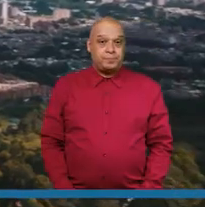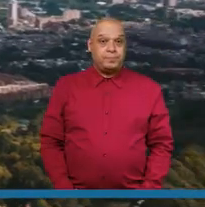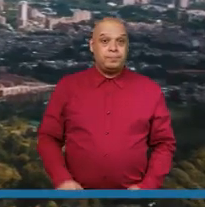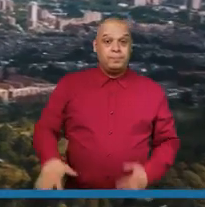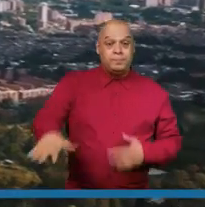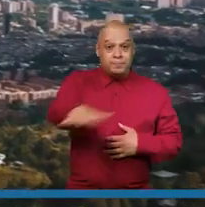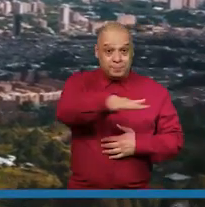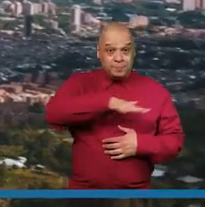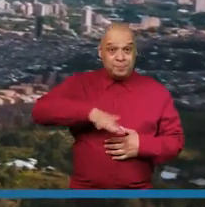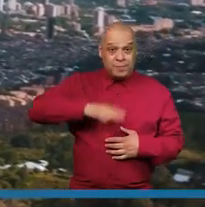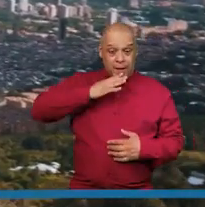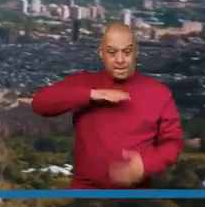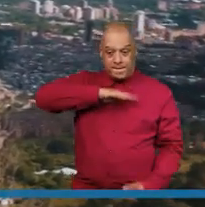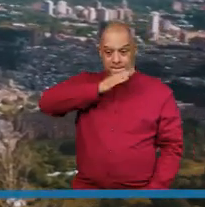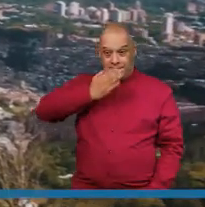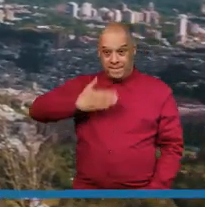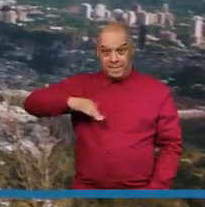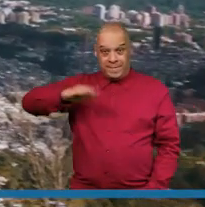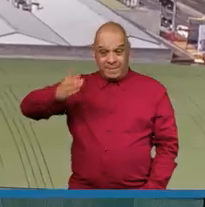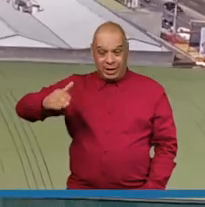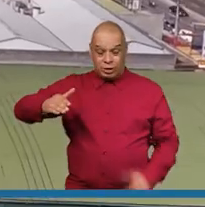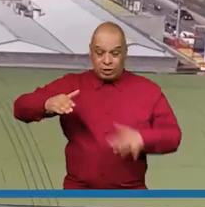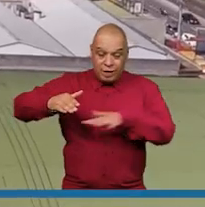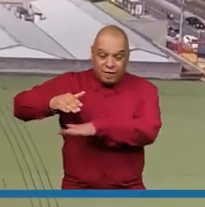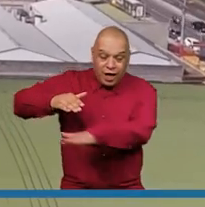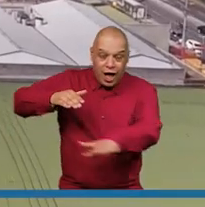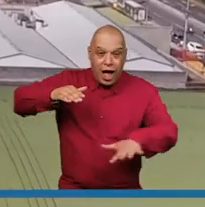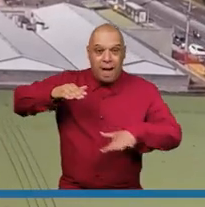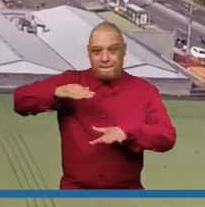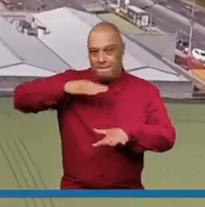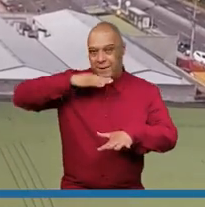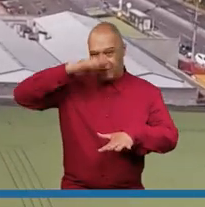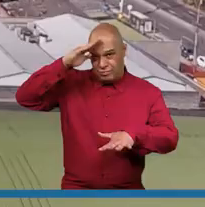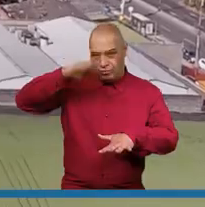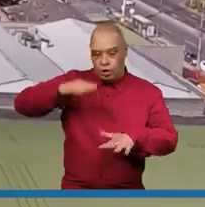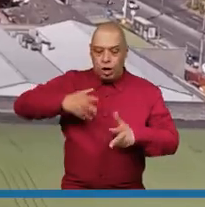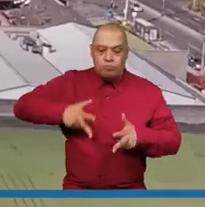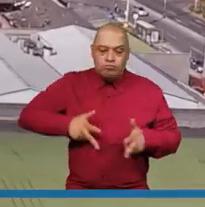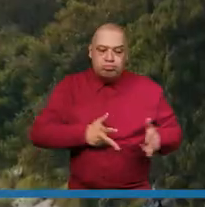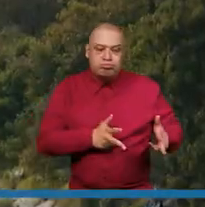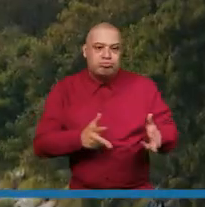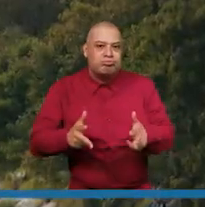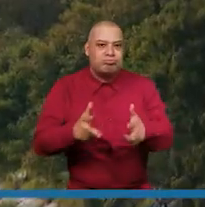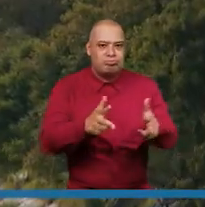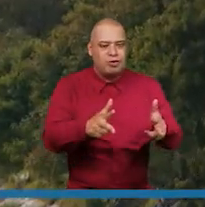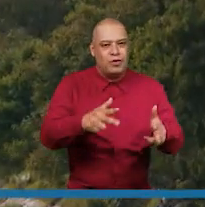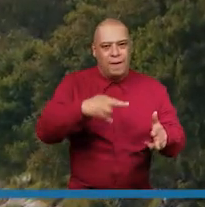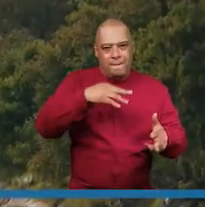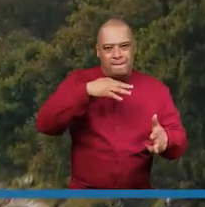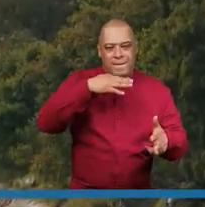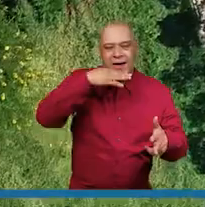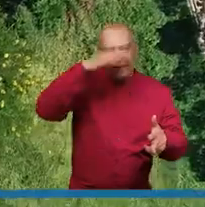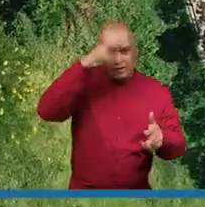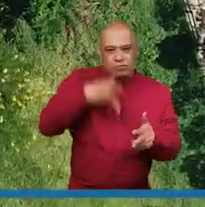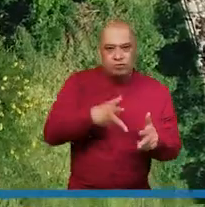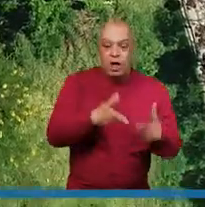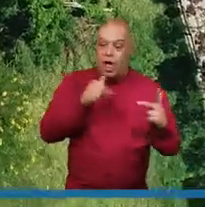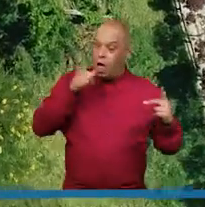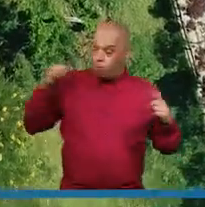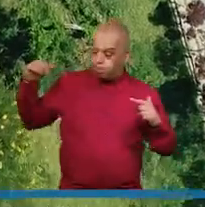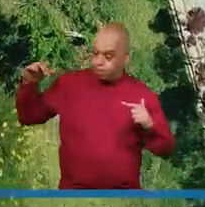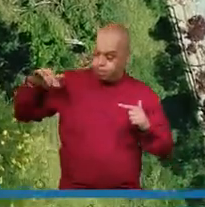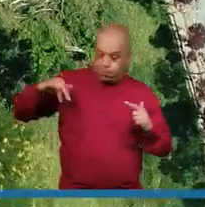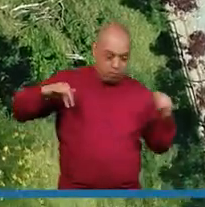Estamos en un valle que se conforma dentro de la cordillera, en la cual transcurre principalmente el río Aburrá, con una